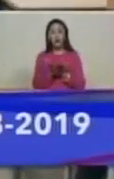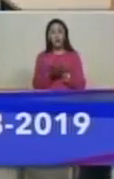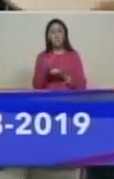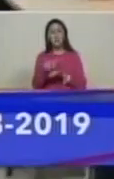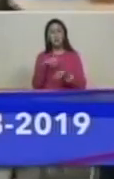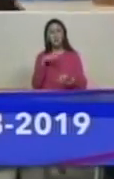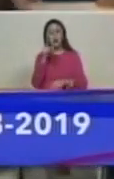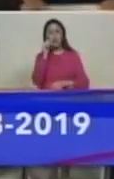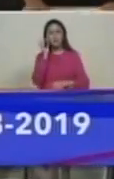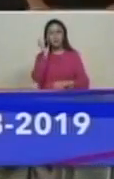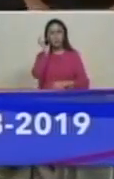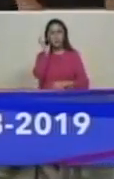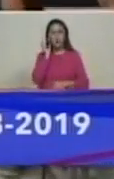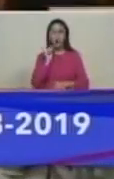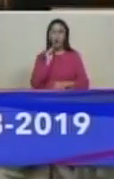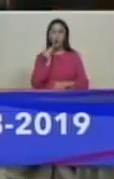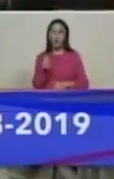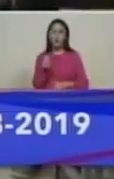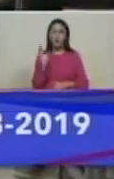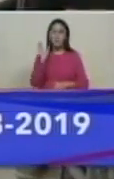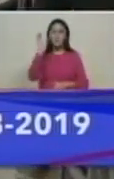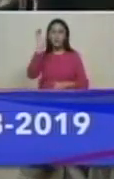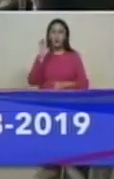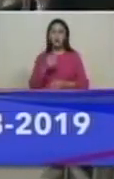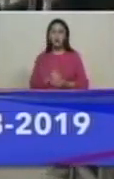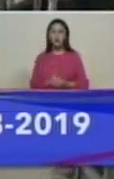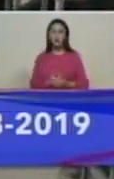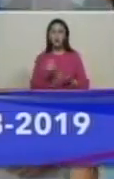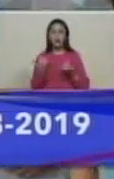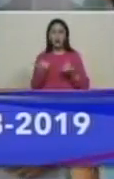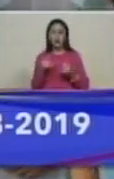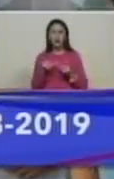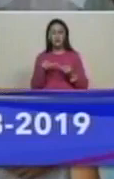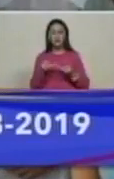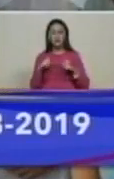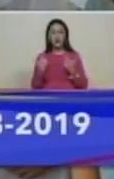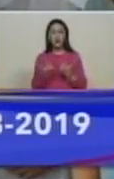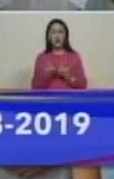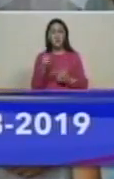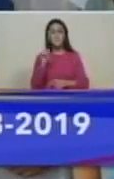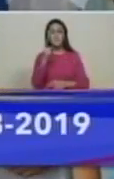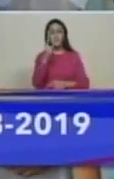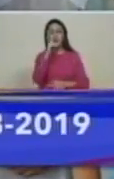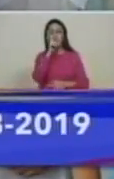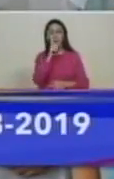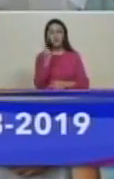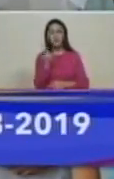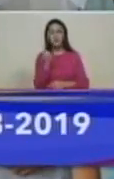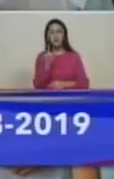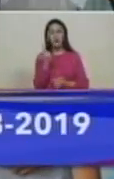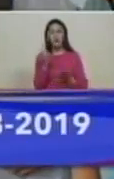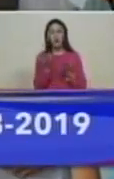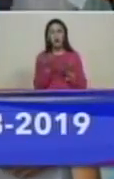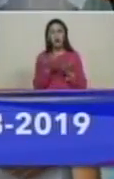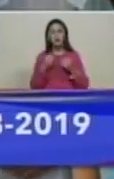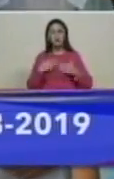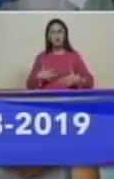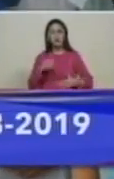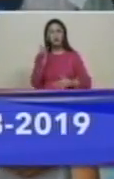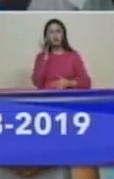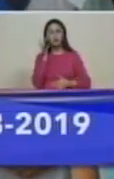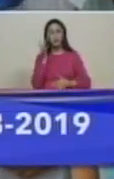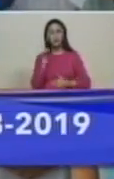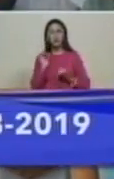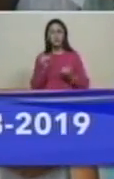estos muchachos, muchachas, jóvenes de la patria, que hoy están en un salón de primer año, están viendo clases de matemática en este momento, vienen